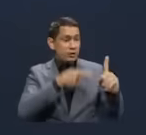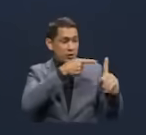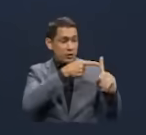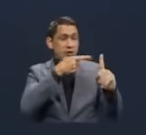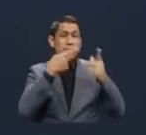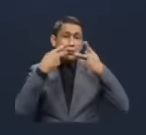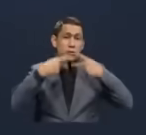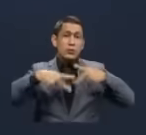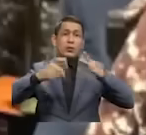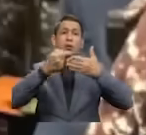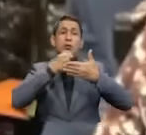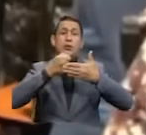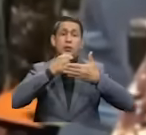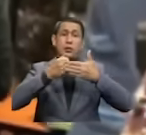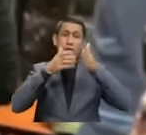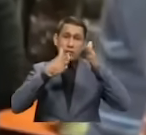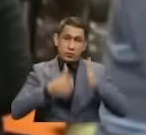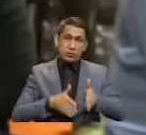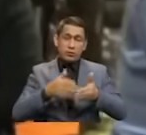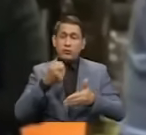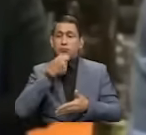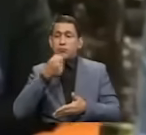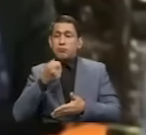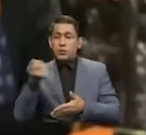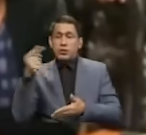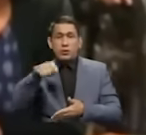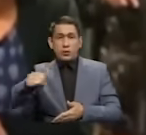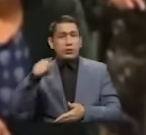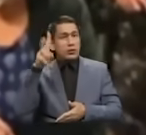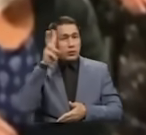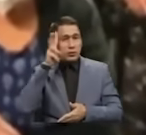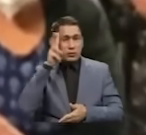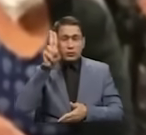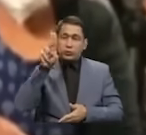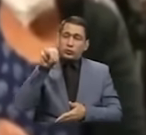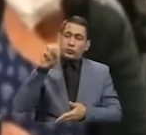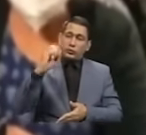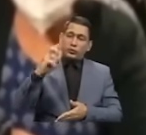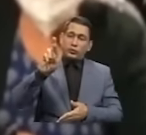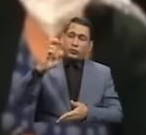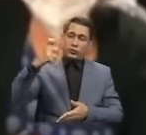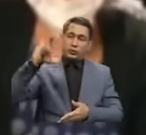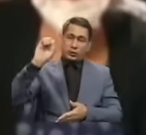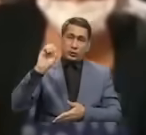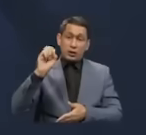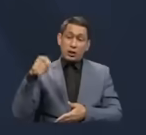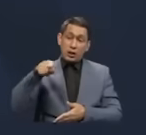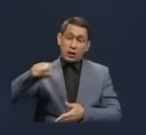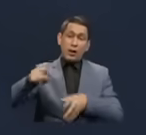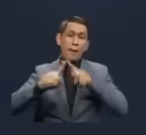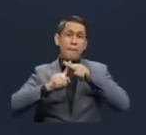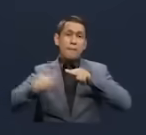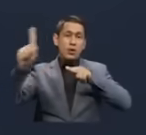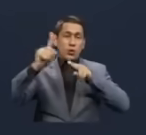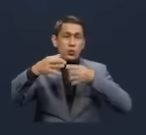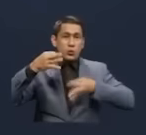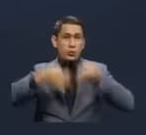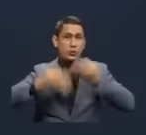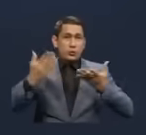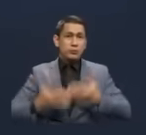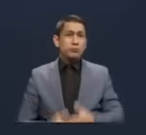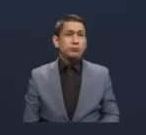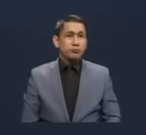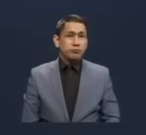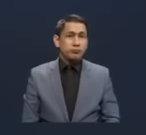reportaje entrevistando personalmente al narcotraficante que en aquel entonces era prófugo de la justicia. Lo que necesite,